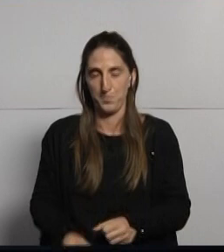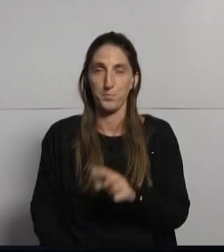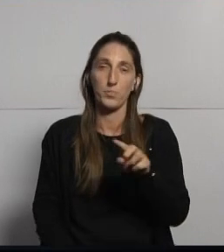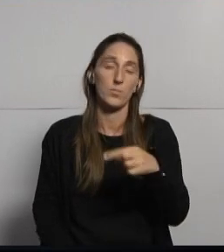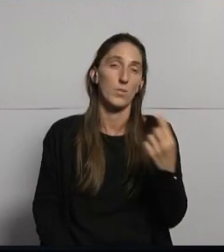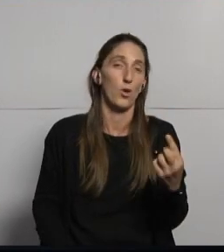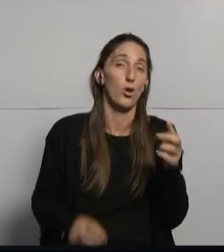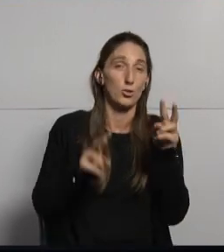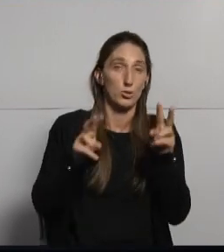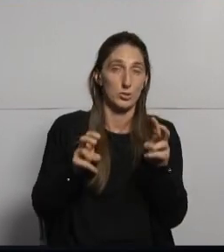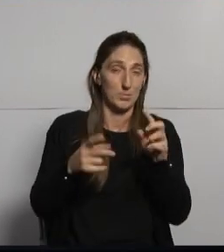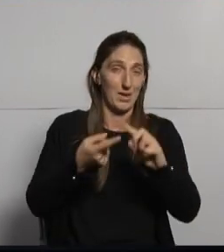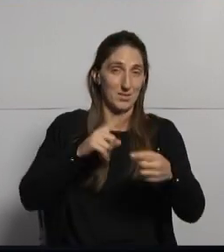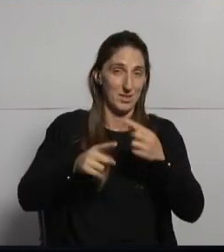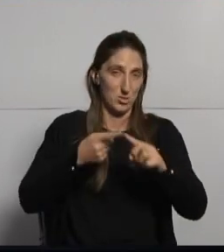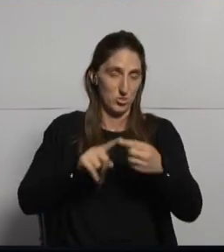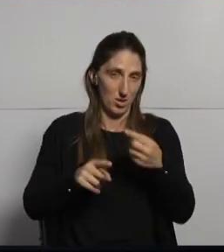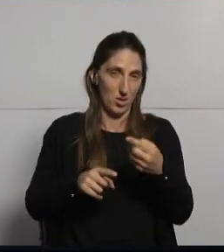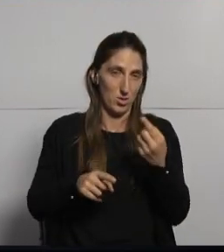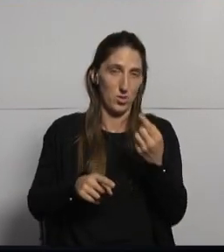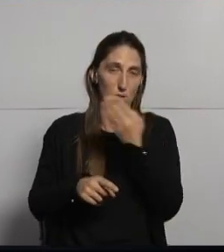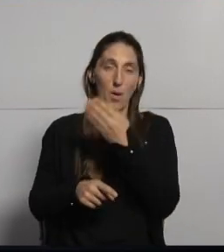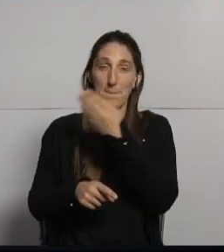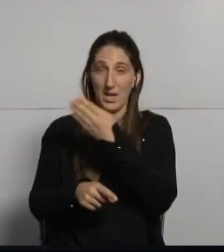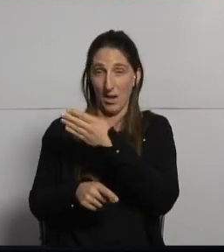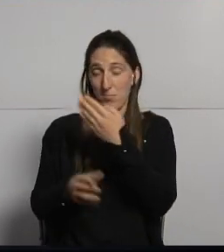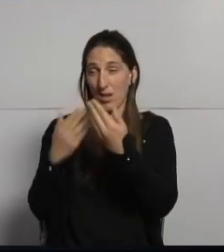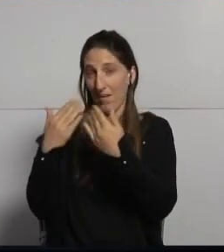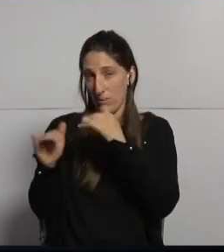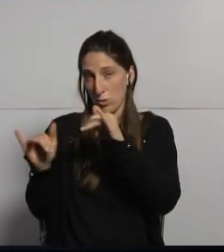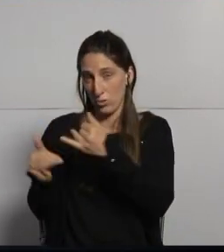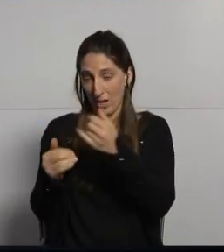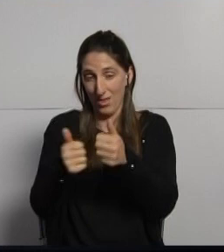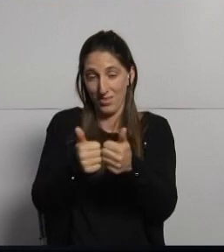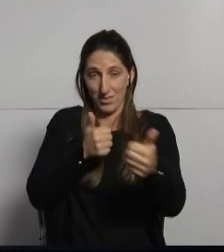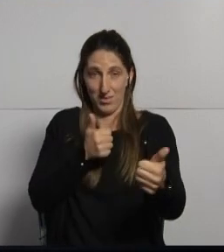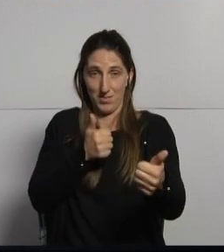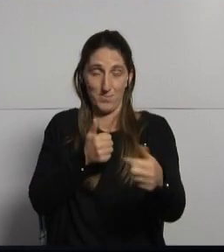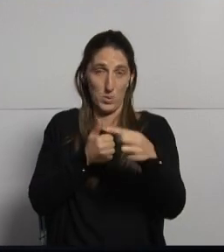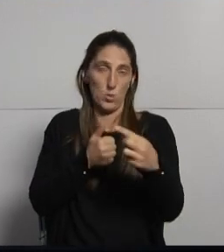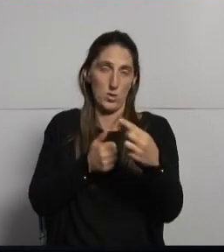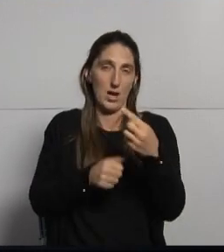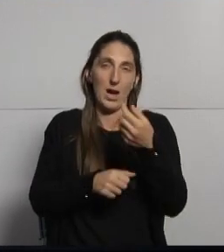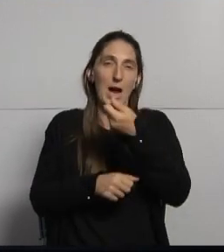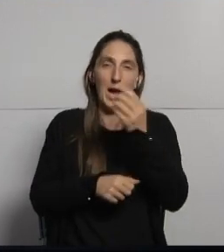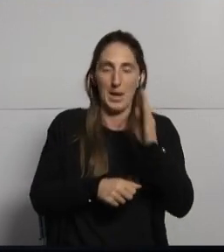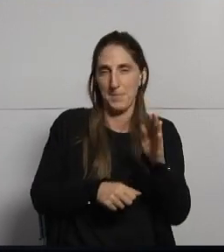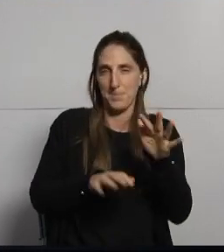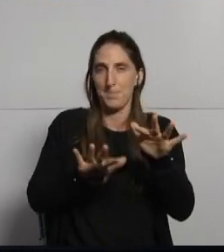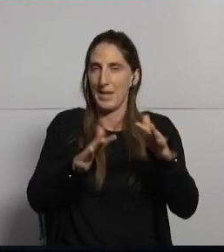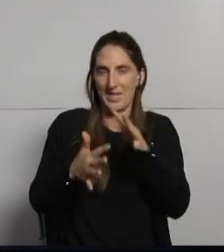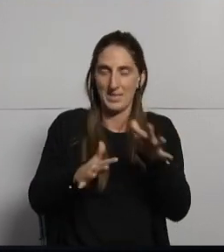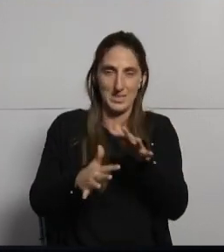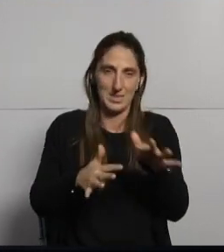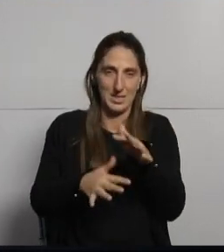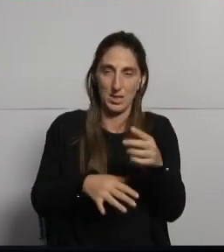tiene bastante relación con alguna cosa que comentó muy bien Benjamín, que era tomar las distancias, bueno, una aplicación similar, de pronto con un matiz,